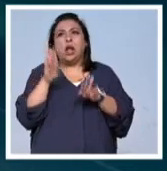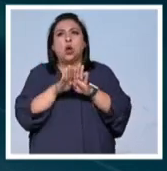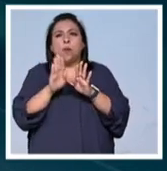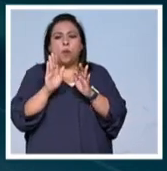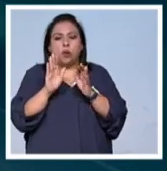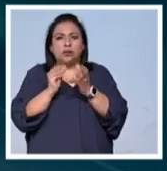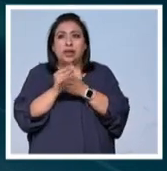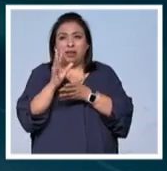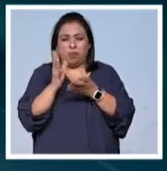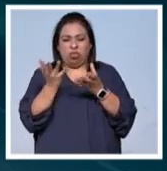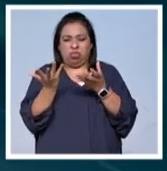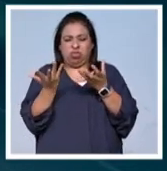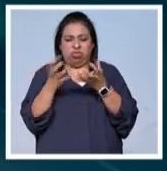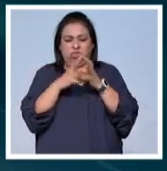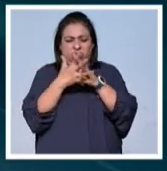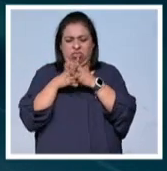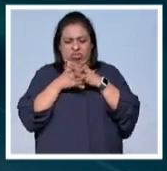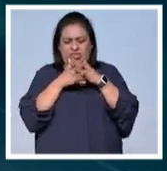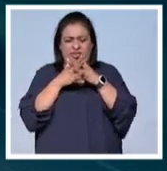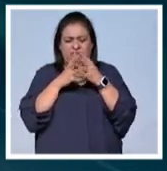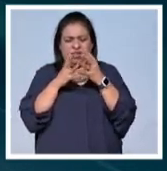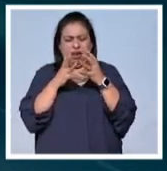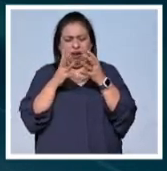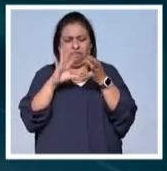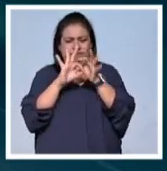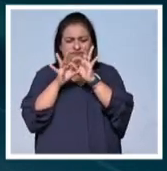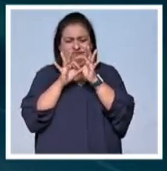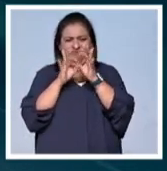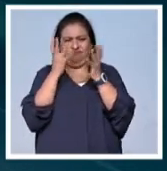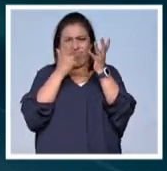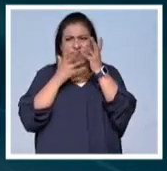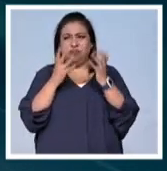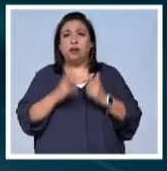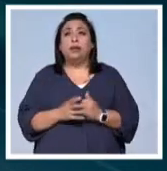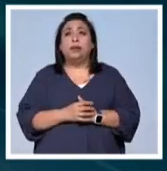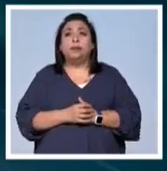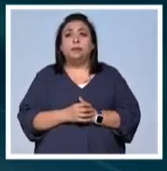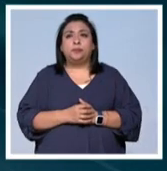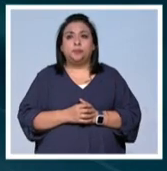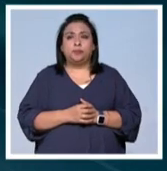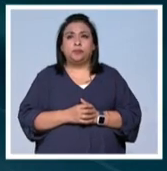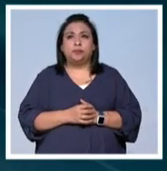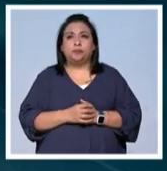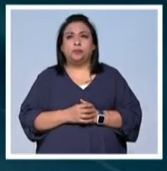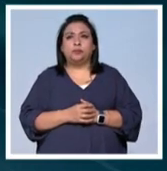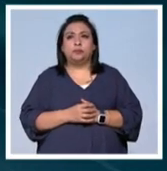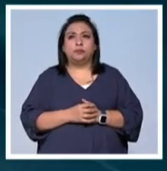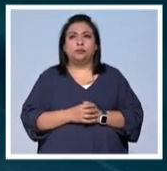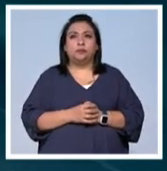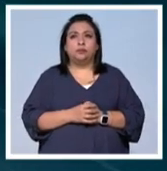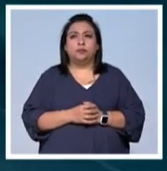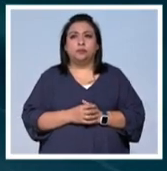la madeja ya está como demasiado apelmazada Yo lo que quiero es saber